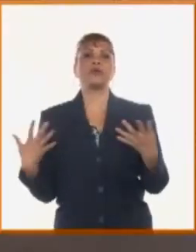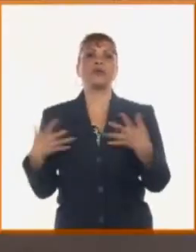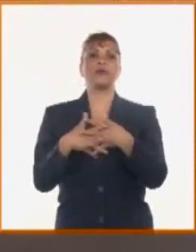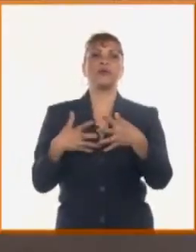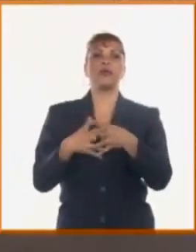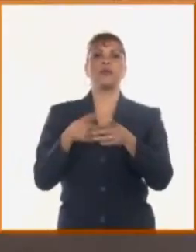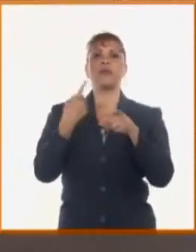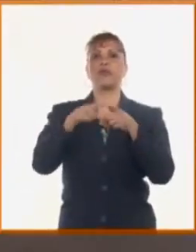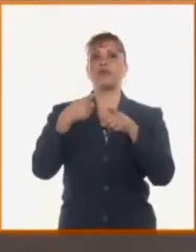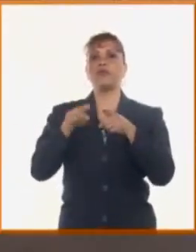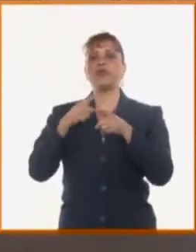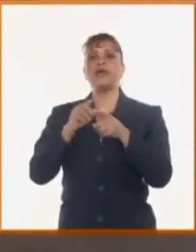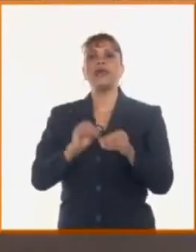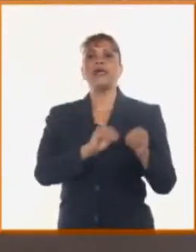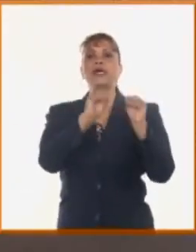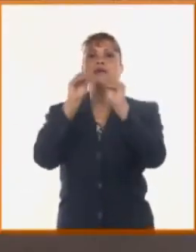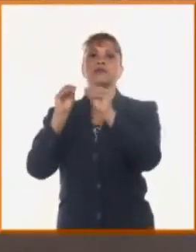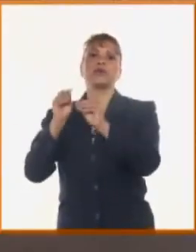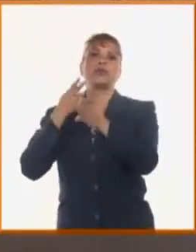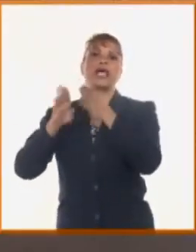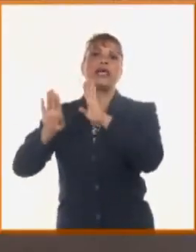productos en otras tiendas